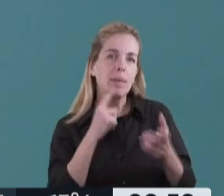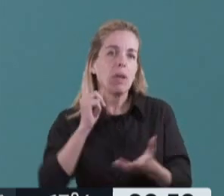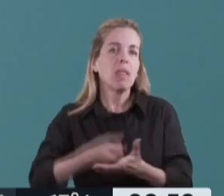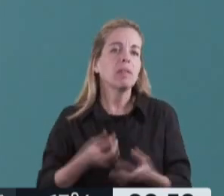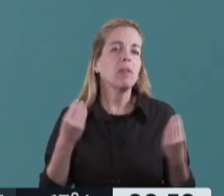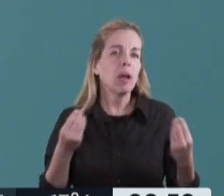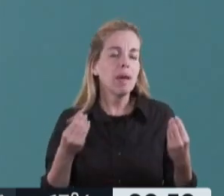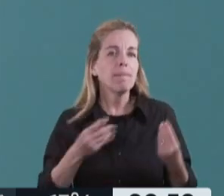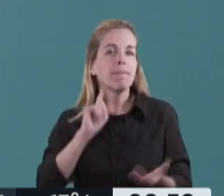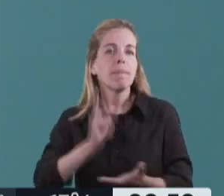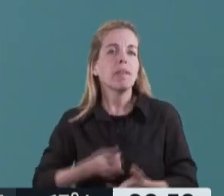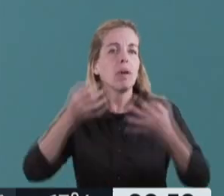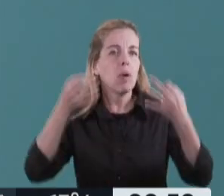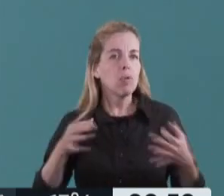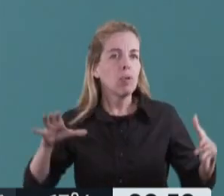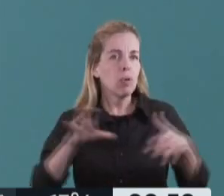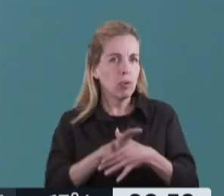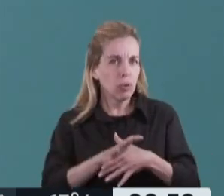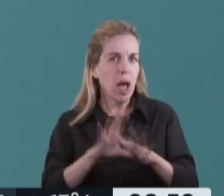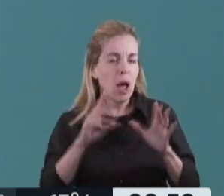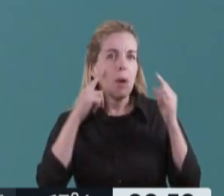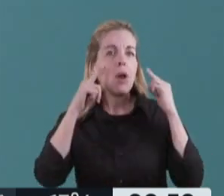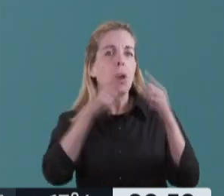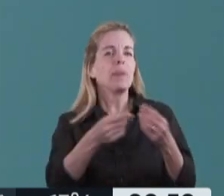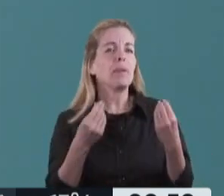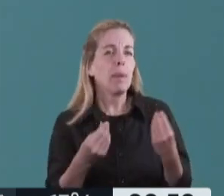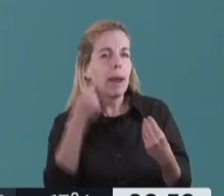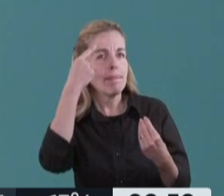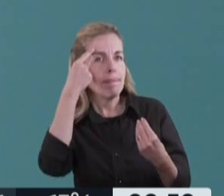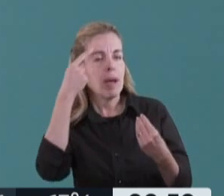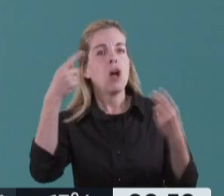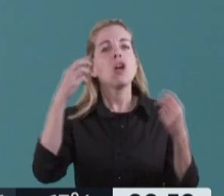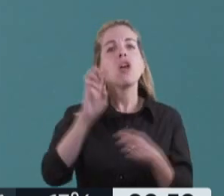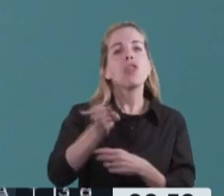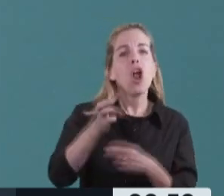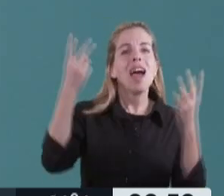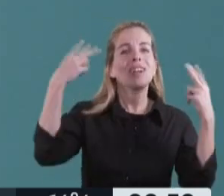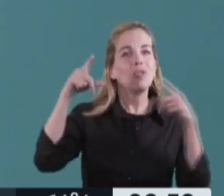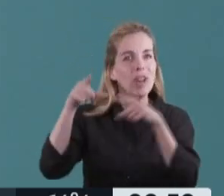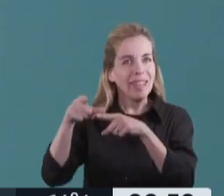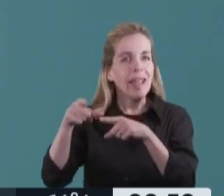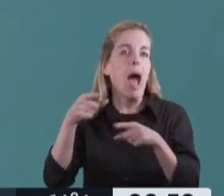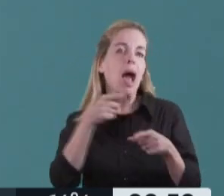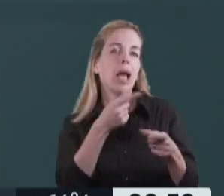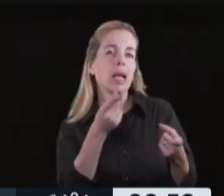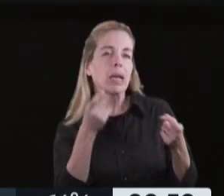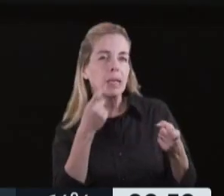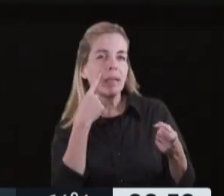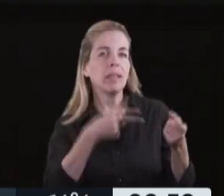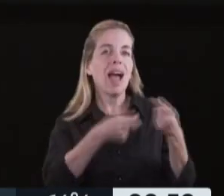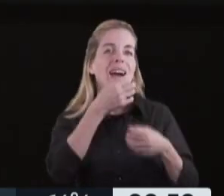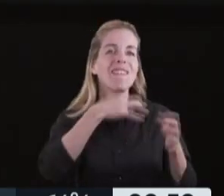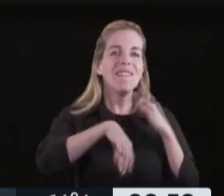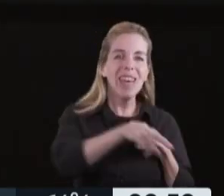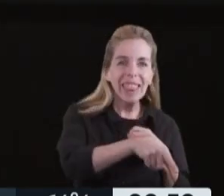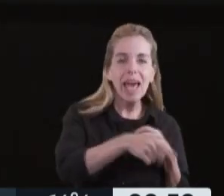una determinada manera u otra a lo que apuntan es a tener un tipo de cambio diferenciado para el turista no que el que a quien lo pueda liquidar sus dólares en